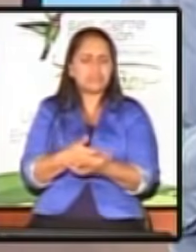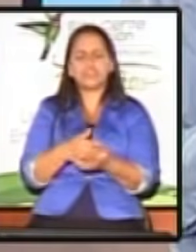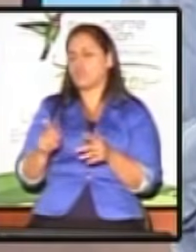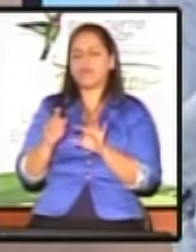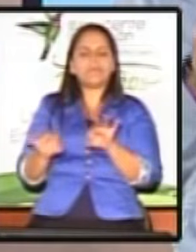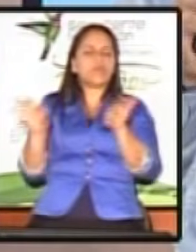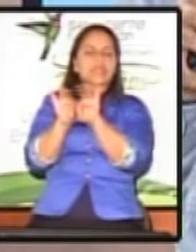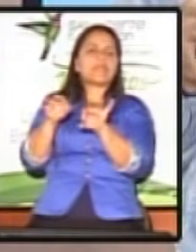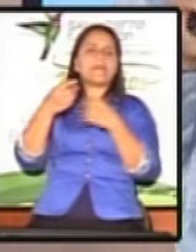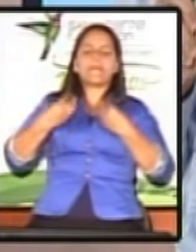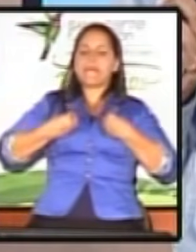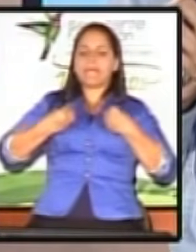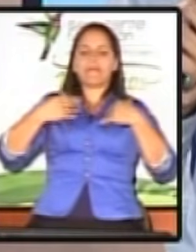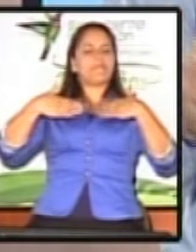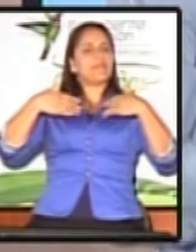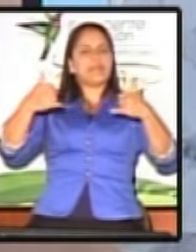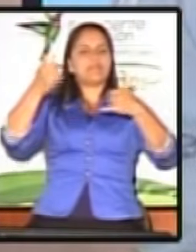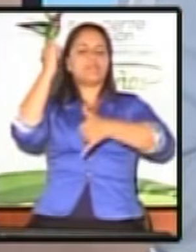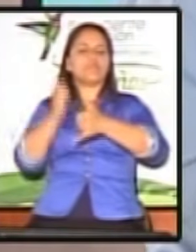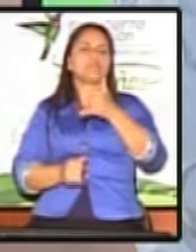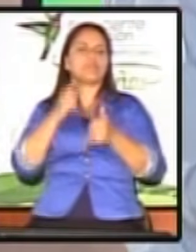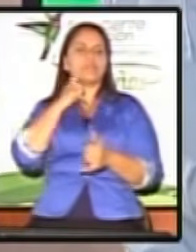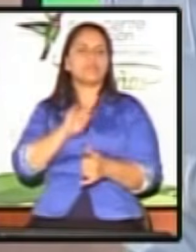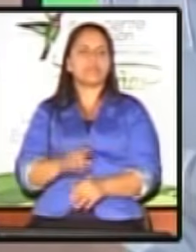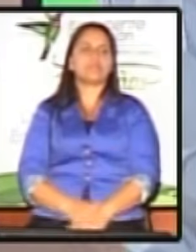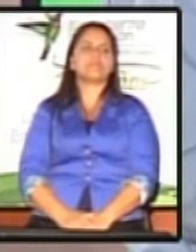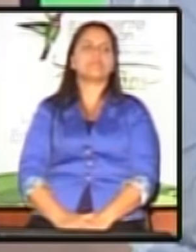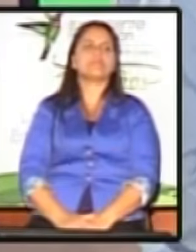doña María, pero ya es al final.